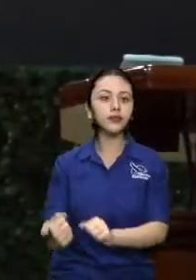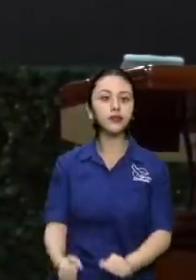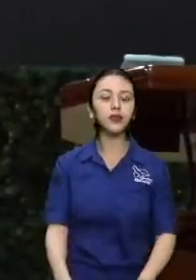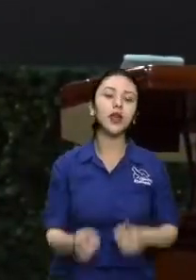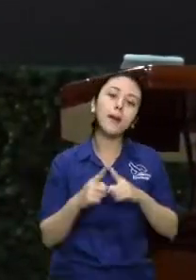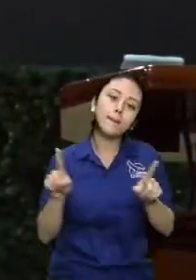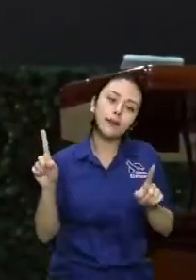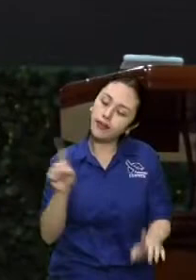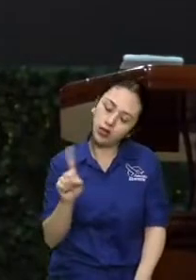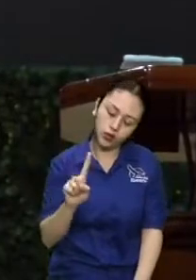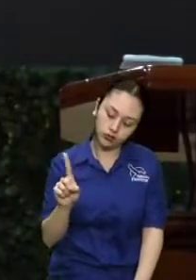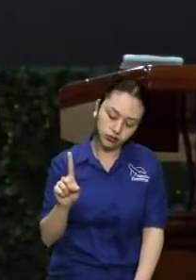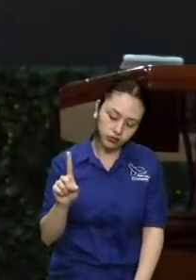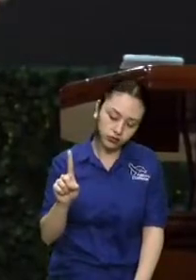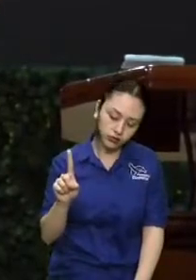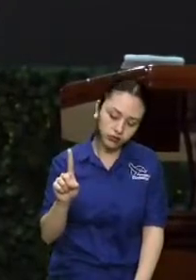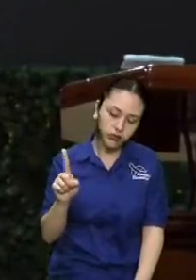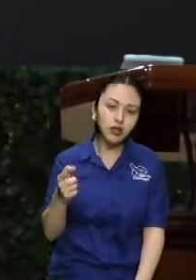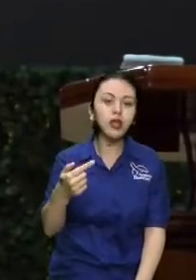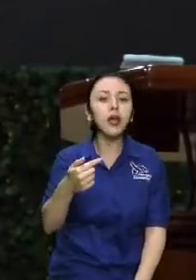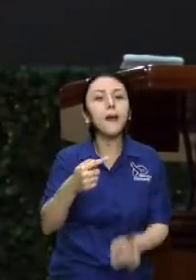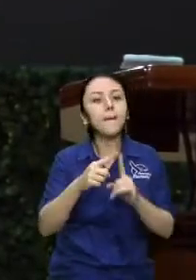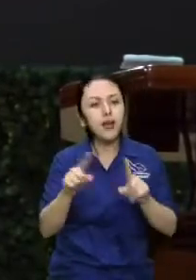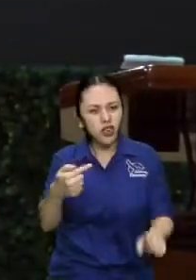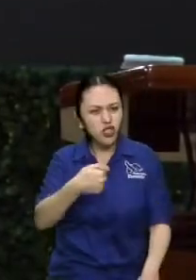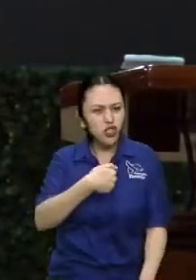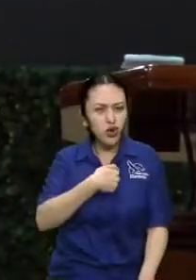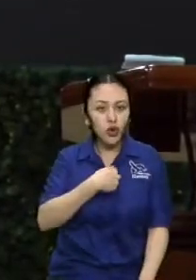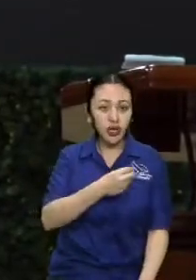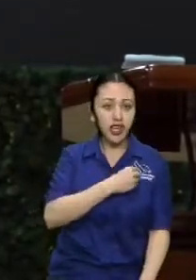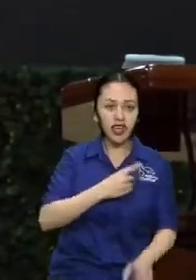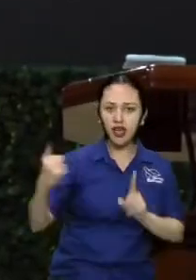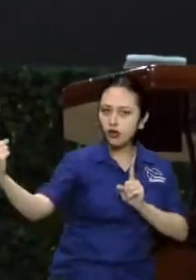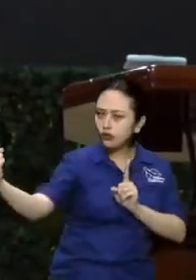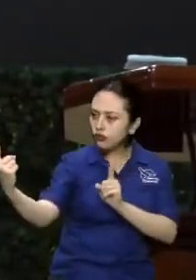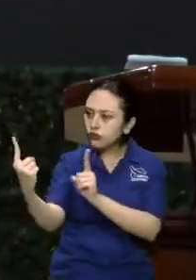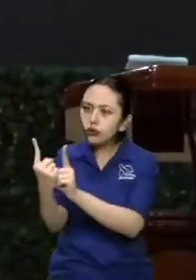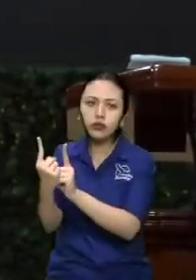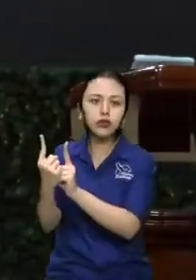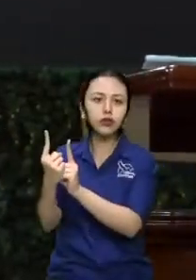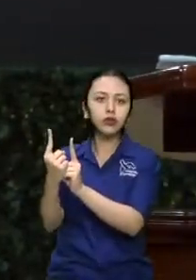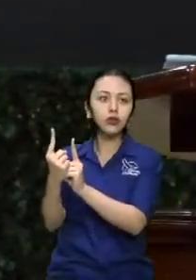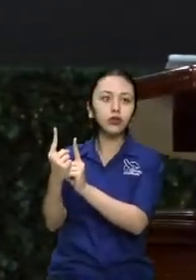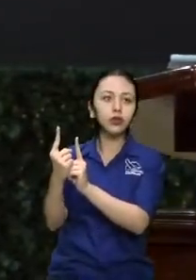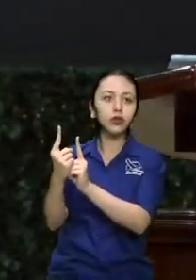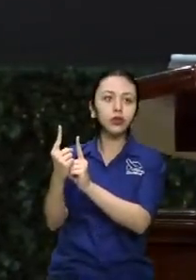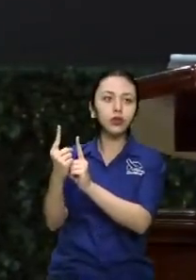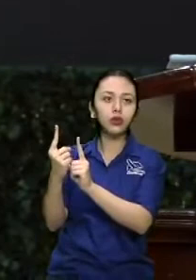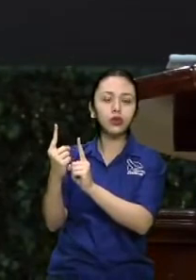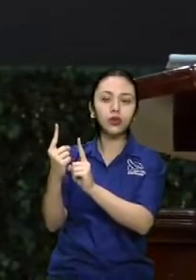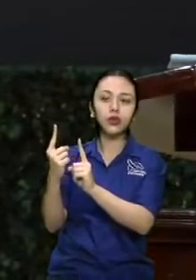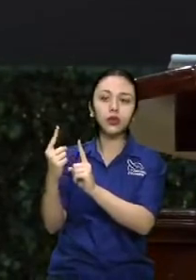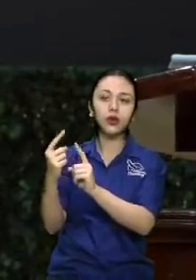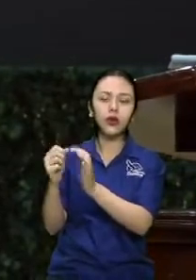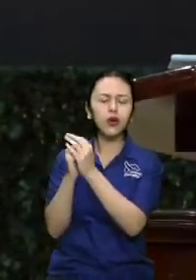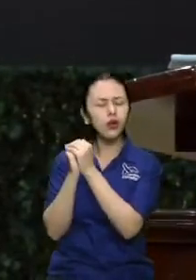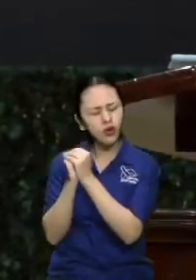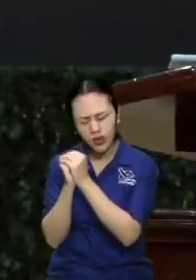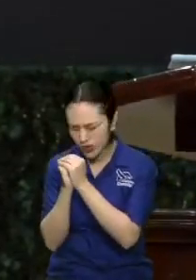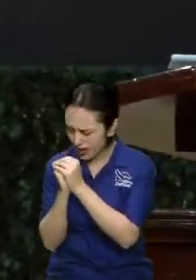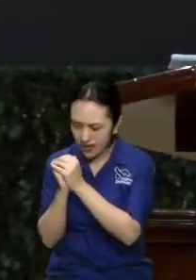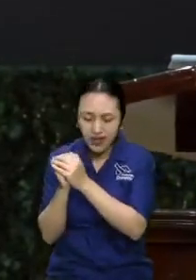el... Pero quería bajarme, ponerle las manos. No sé. Ay, Dios mío,